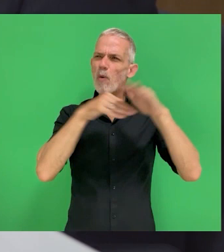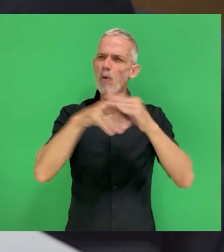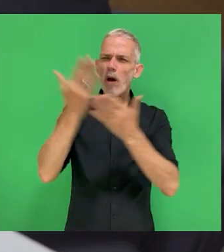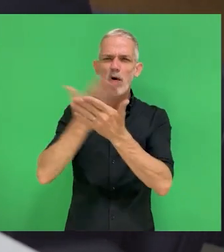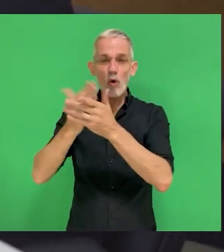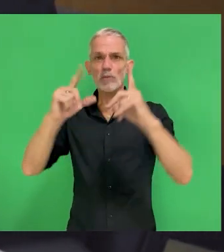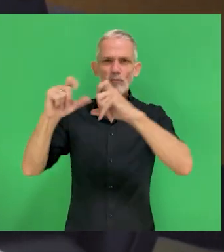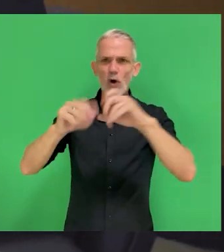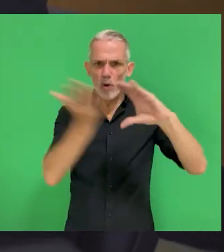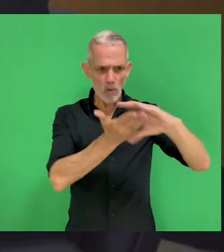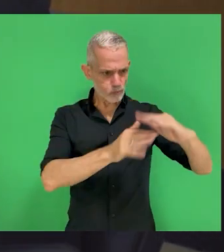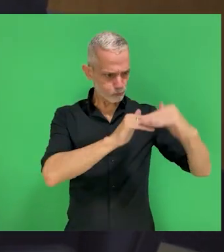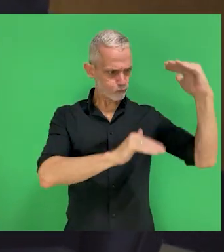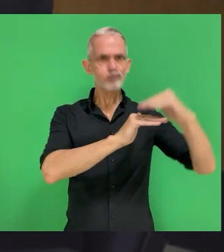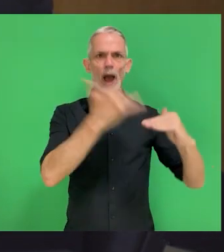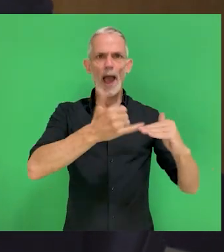Y eso se fue expandiendo